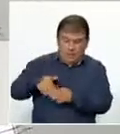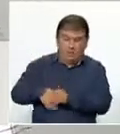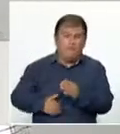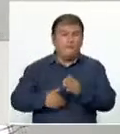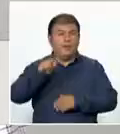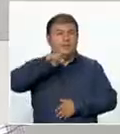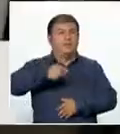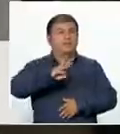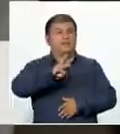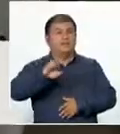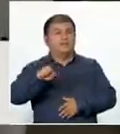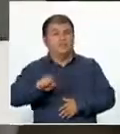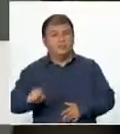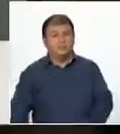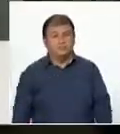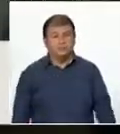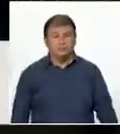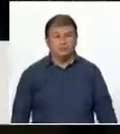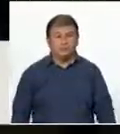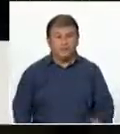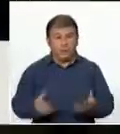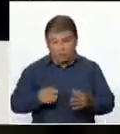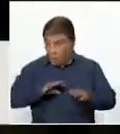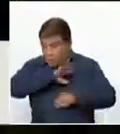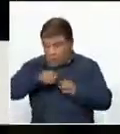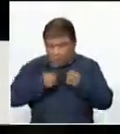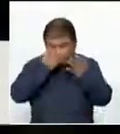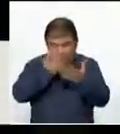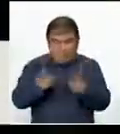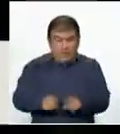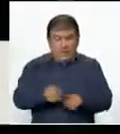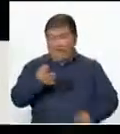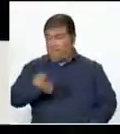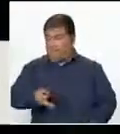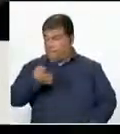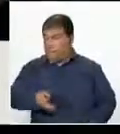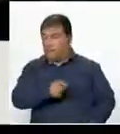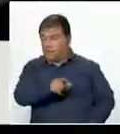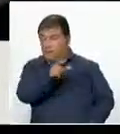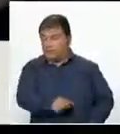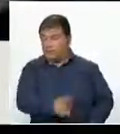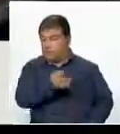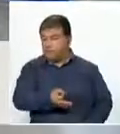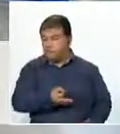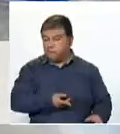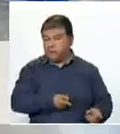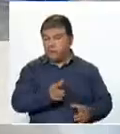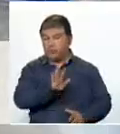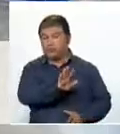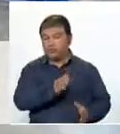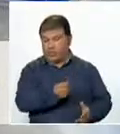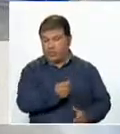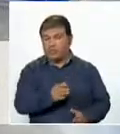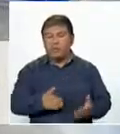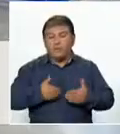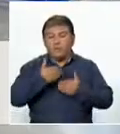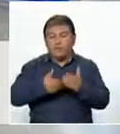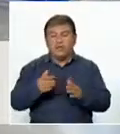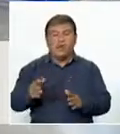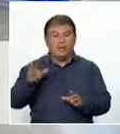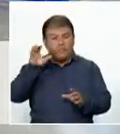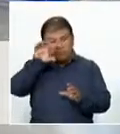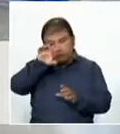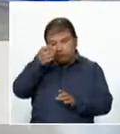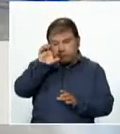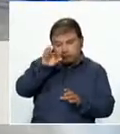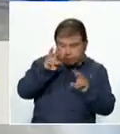más de 1.600 soles. Con dicha información y para tener la certeza de que es la persona dueña del dinero, se procederá al